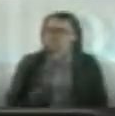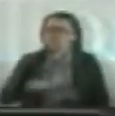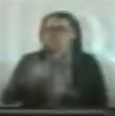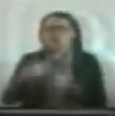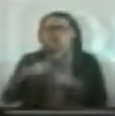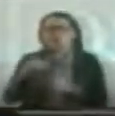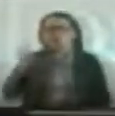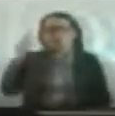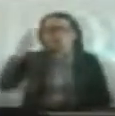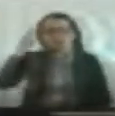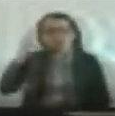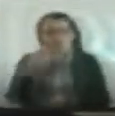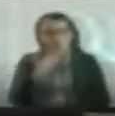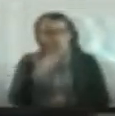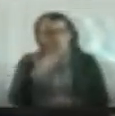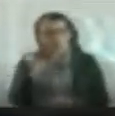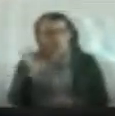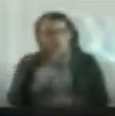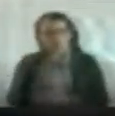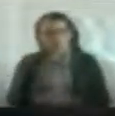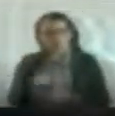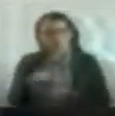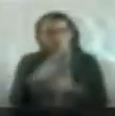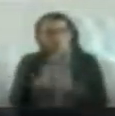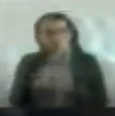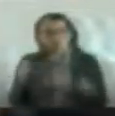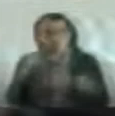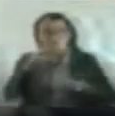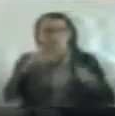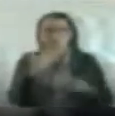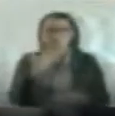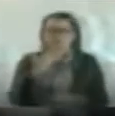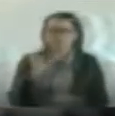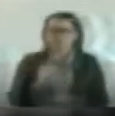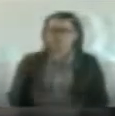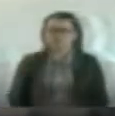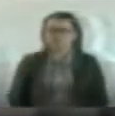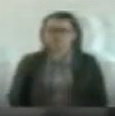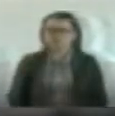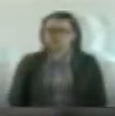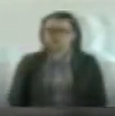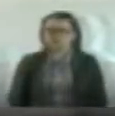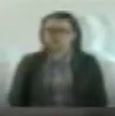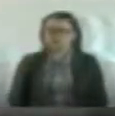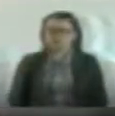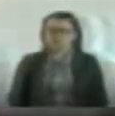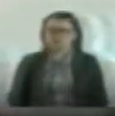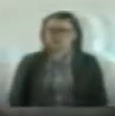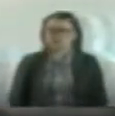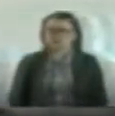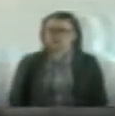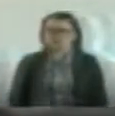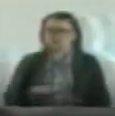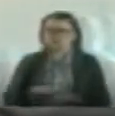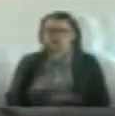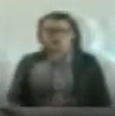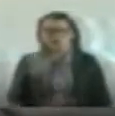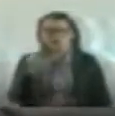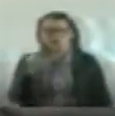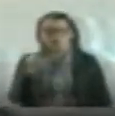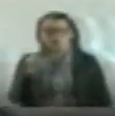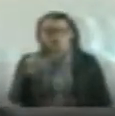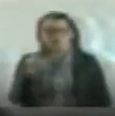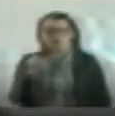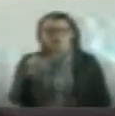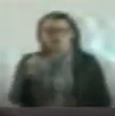ejemplo, donde hay miles de desaparecidos, por ejemplo? ¿Por qué no el foco de todos estos